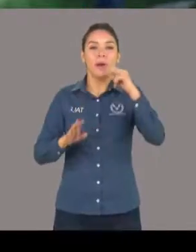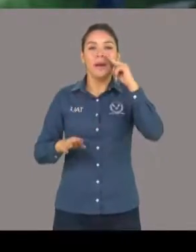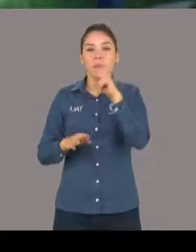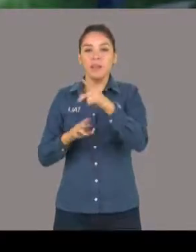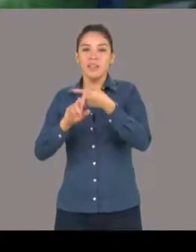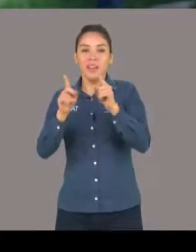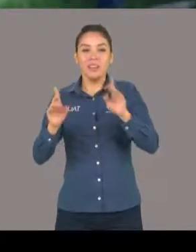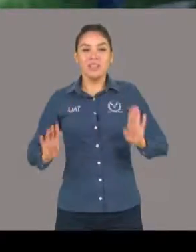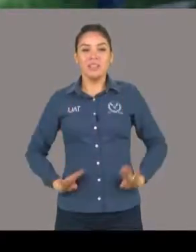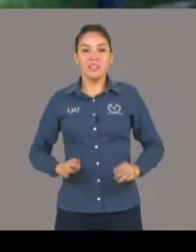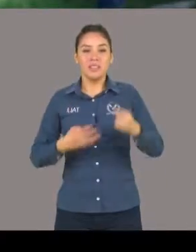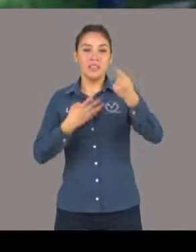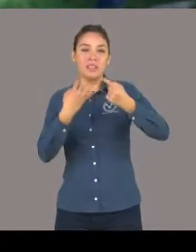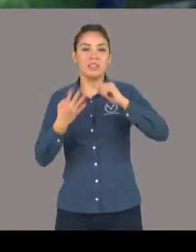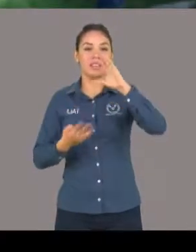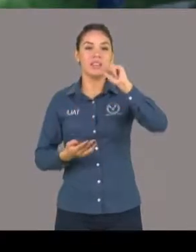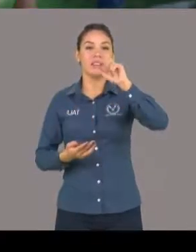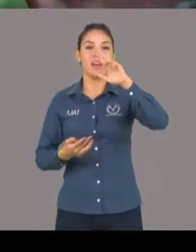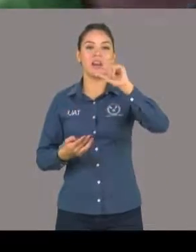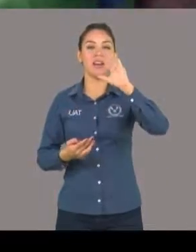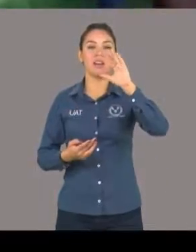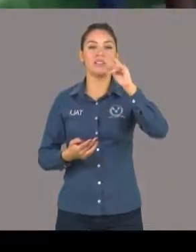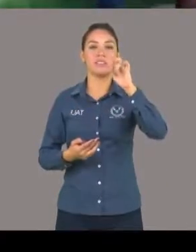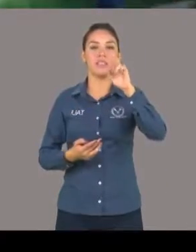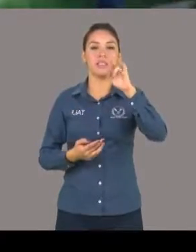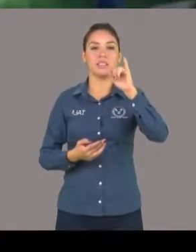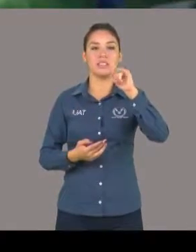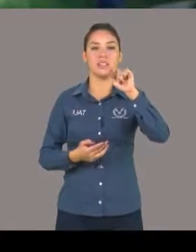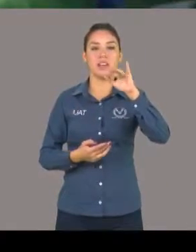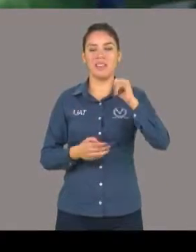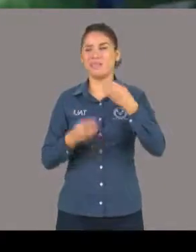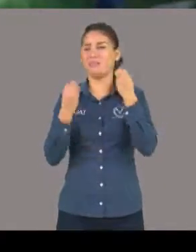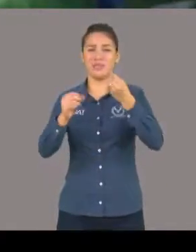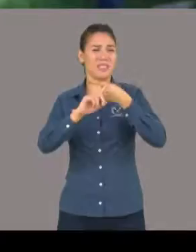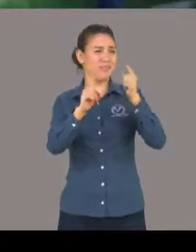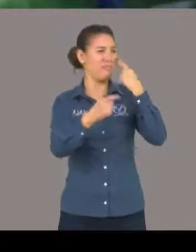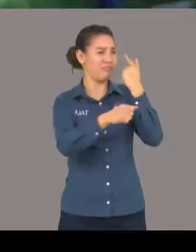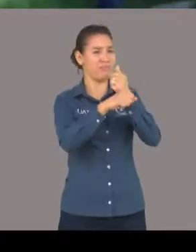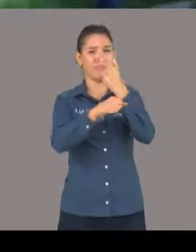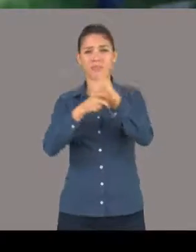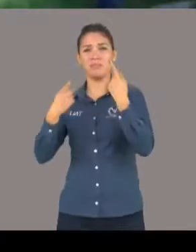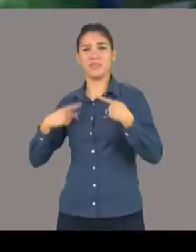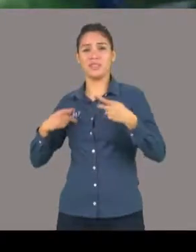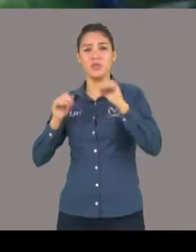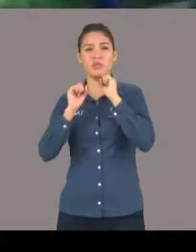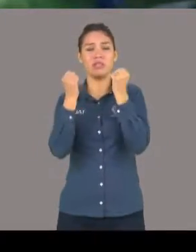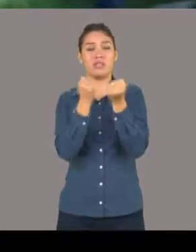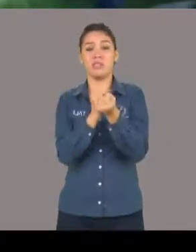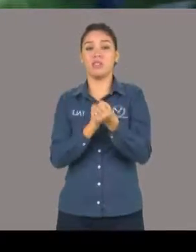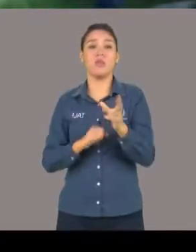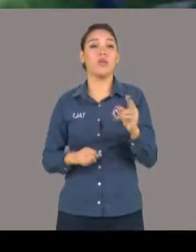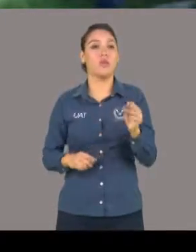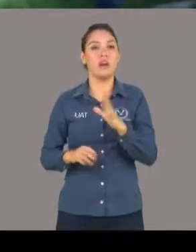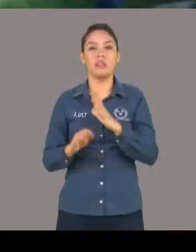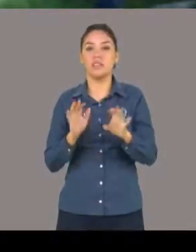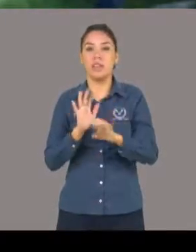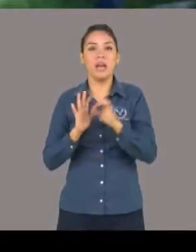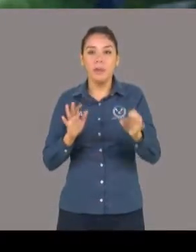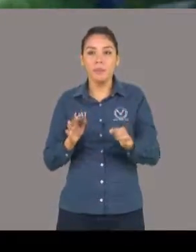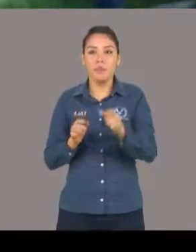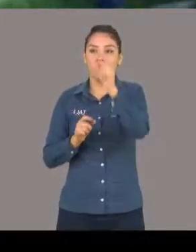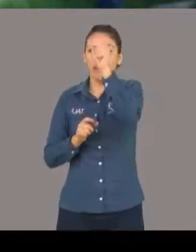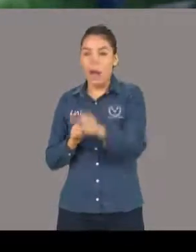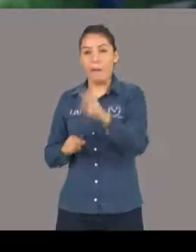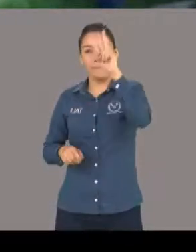Si te fijas, muchas de estas características están en muchas personas en la sociedad. Es decir, no hay